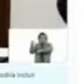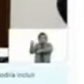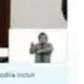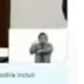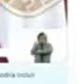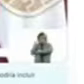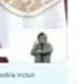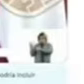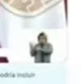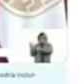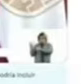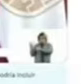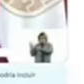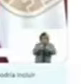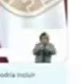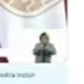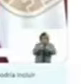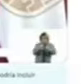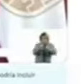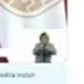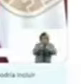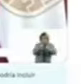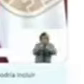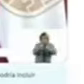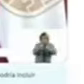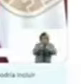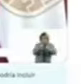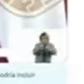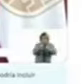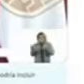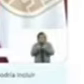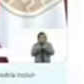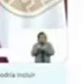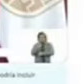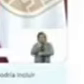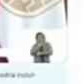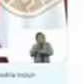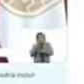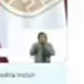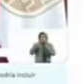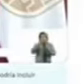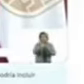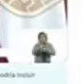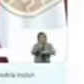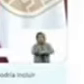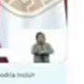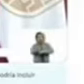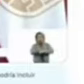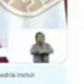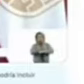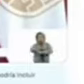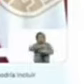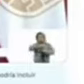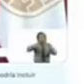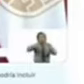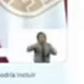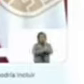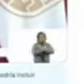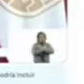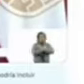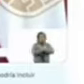¿Usted va a asistir? Sí, ahí vamos a estar. Vamos a estar apoyando al presidente y la reforma eléctrica del presidente de la